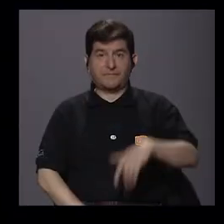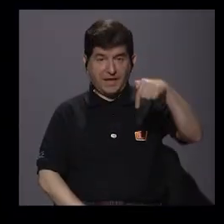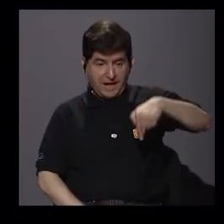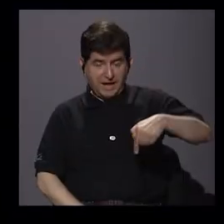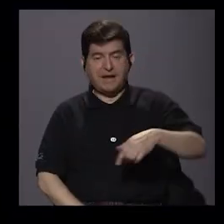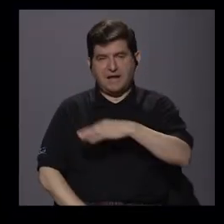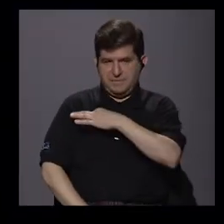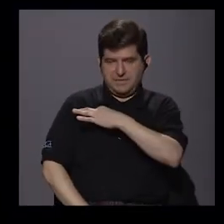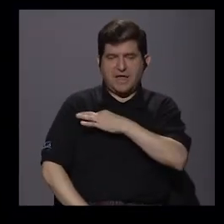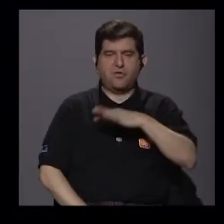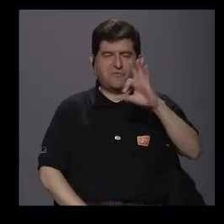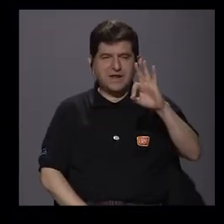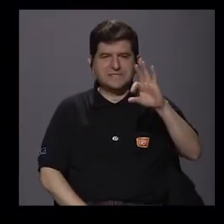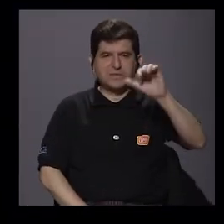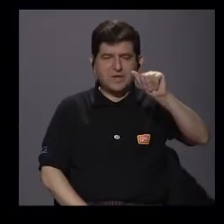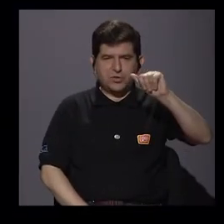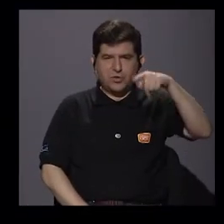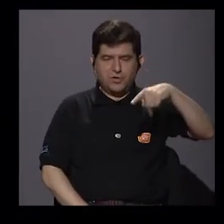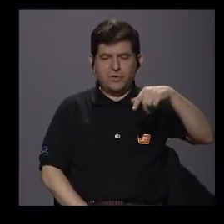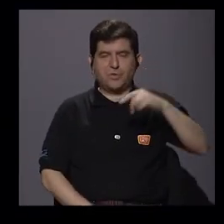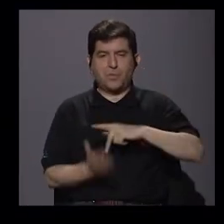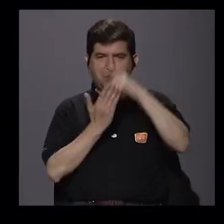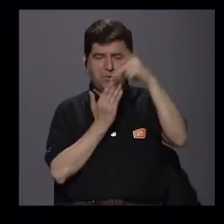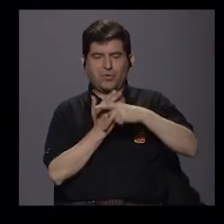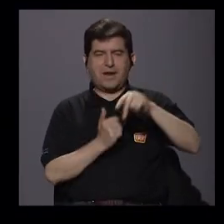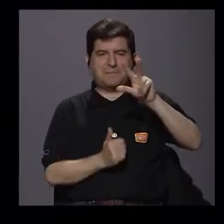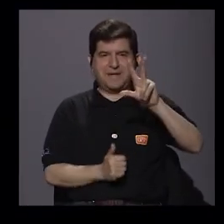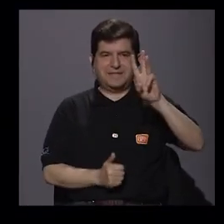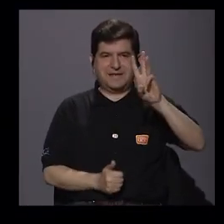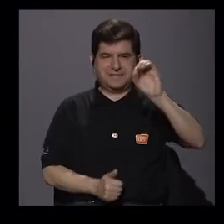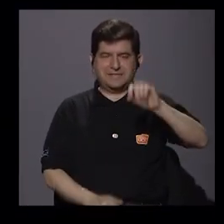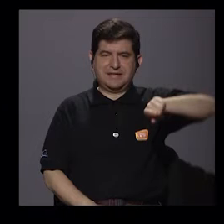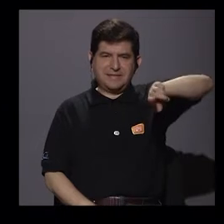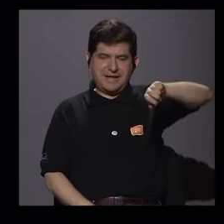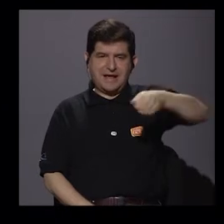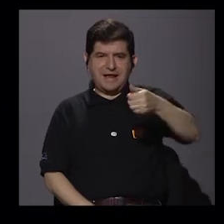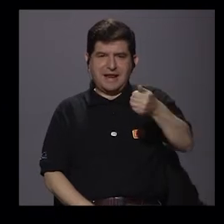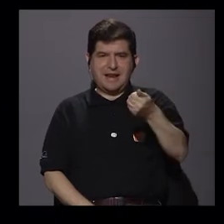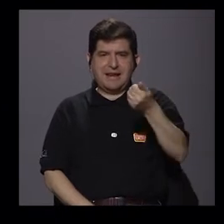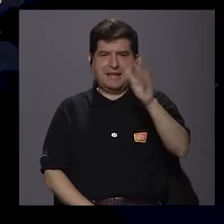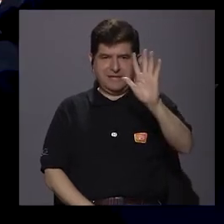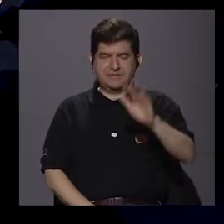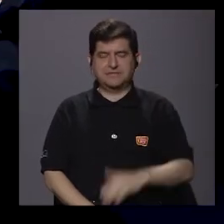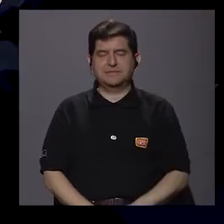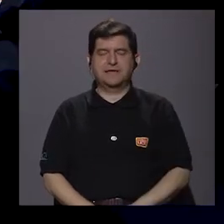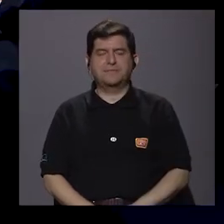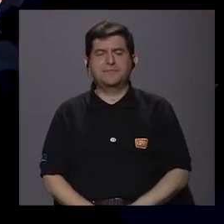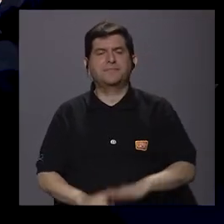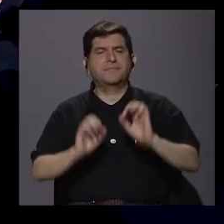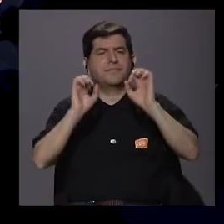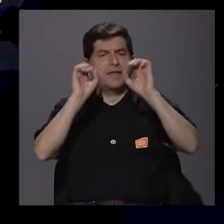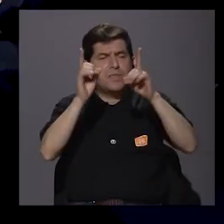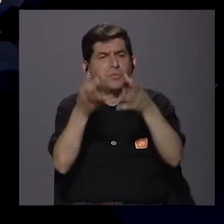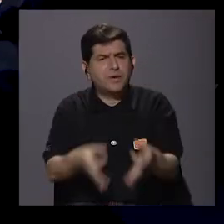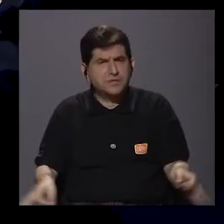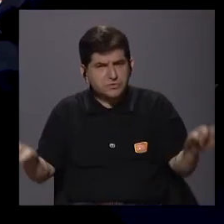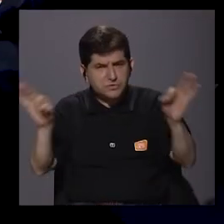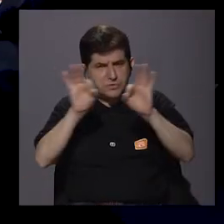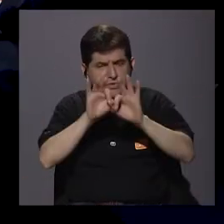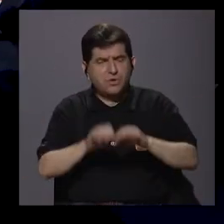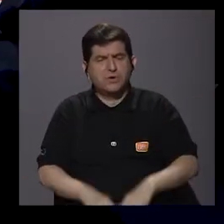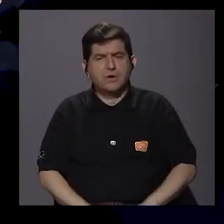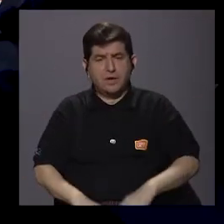estoy con francisco antonio pacheco entre 60 marca en canal 15 don francisco antonio en la educación es fundamental